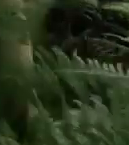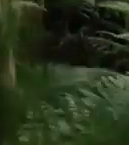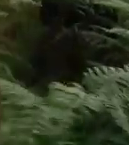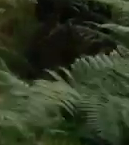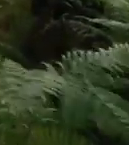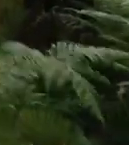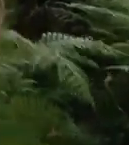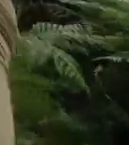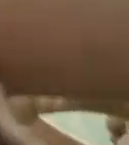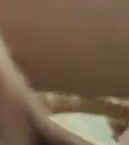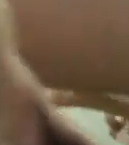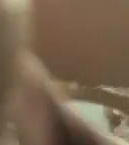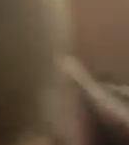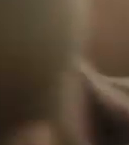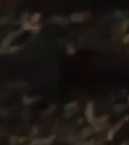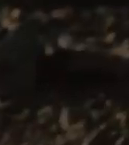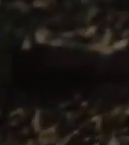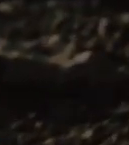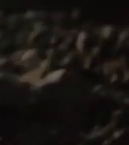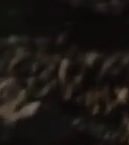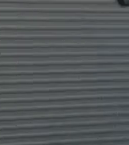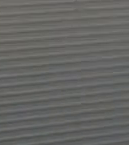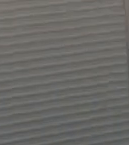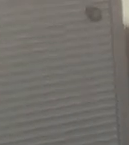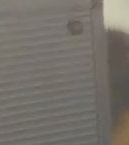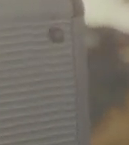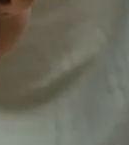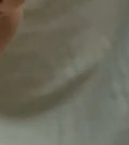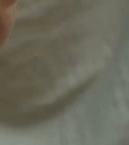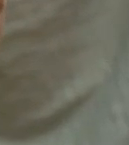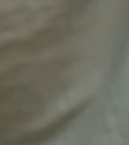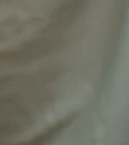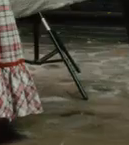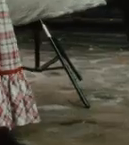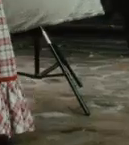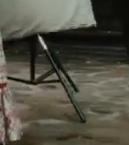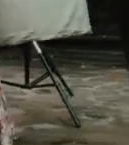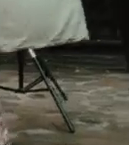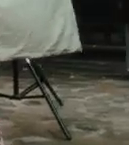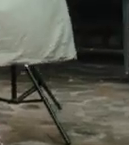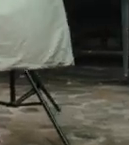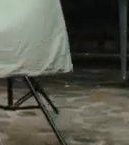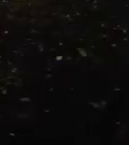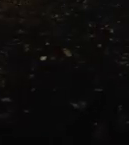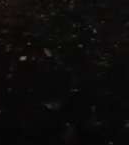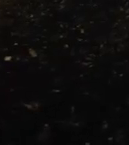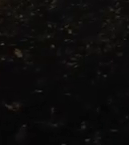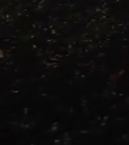Fuerza del mar, la tierra y el cielo, diversa belleza humana y salvaje.